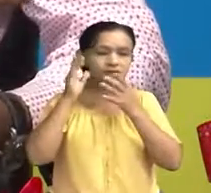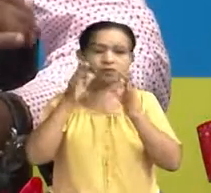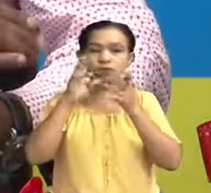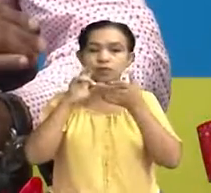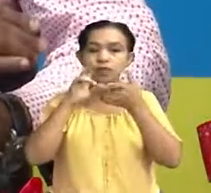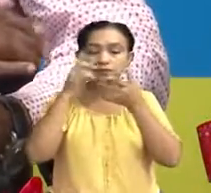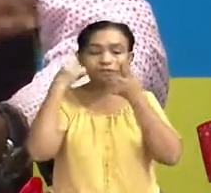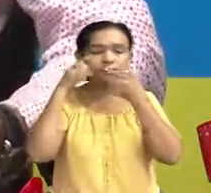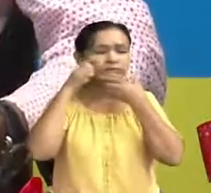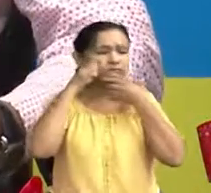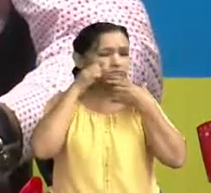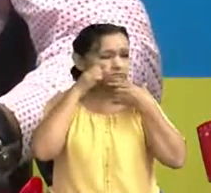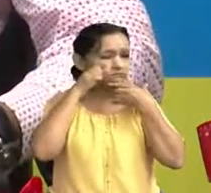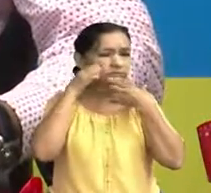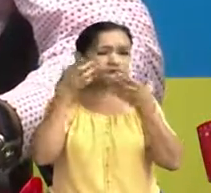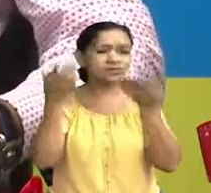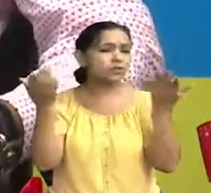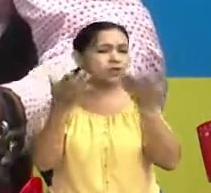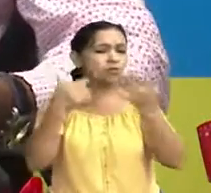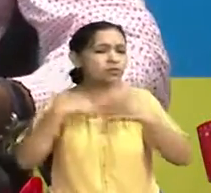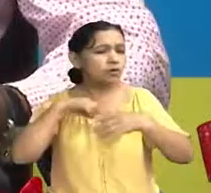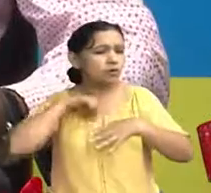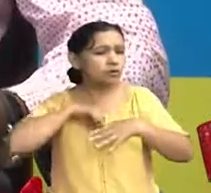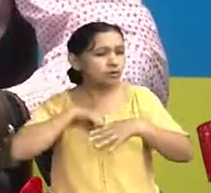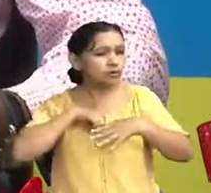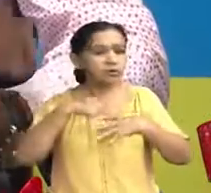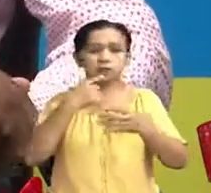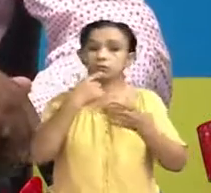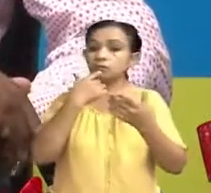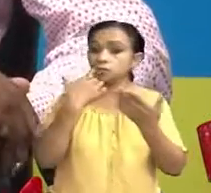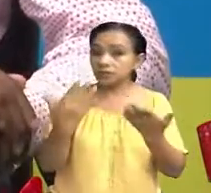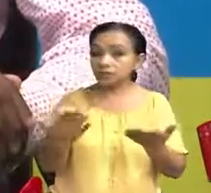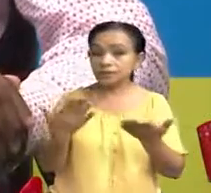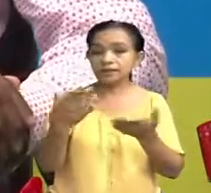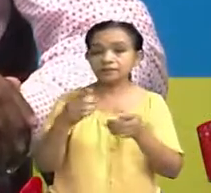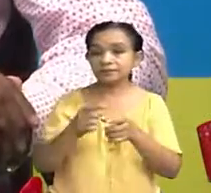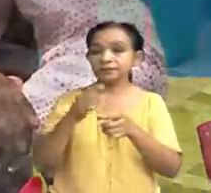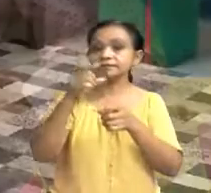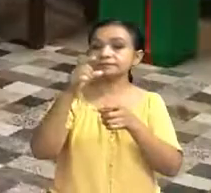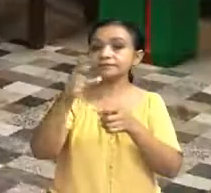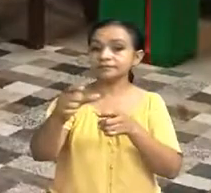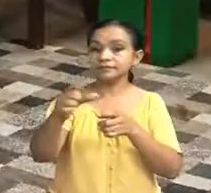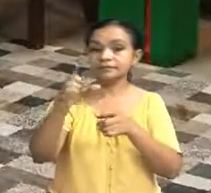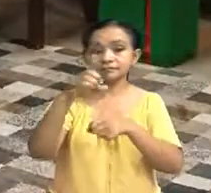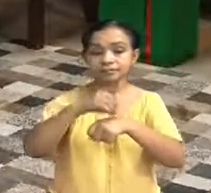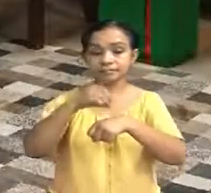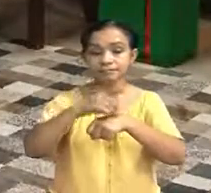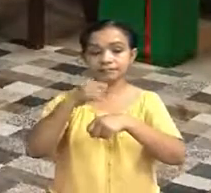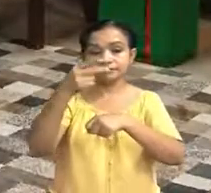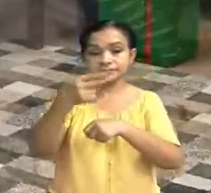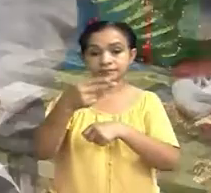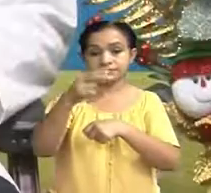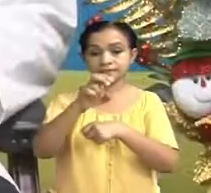la parálisis facial, los síntomas y las causas. Para ello hemos invitado al doctor